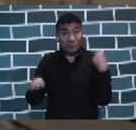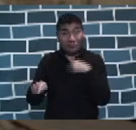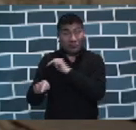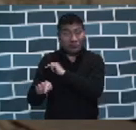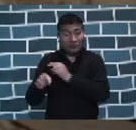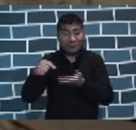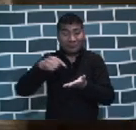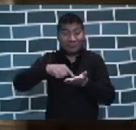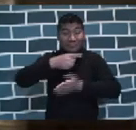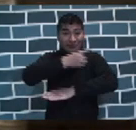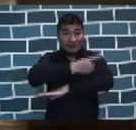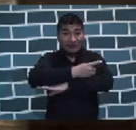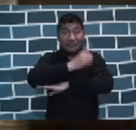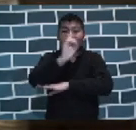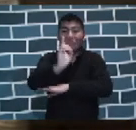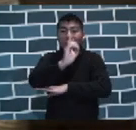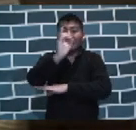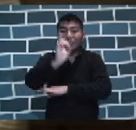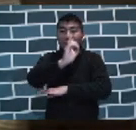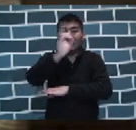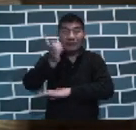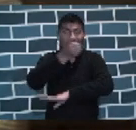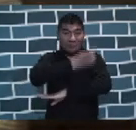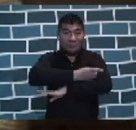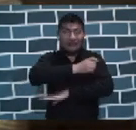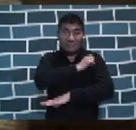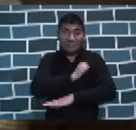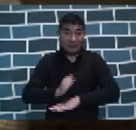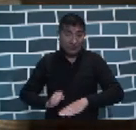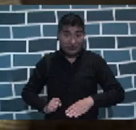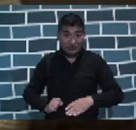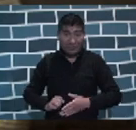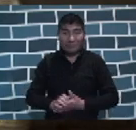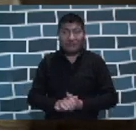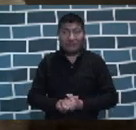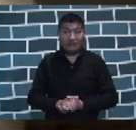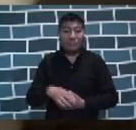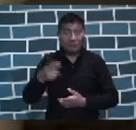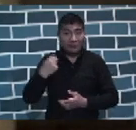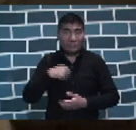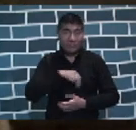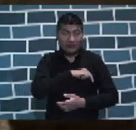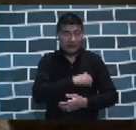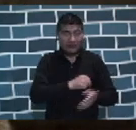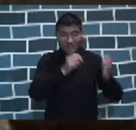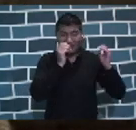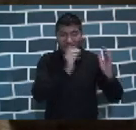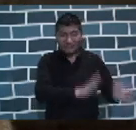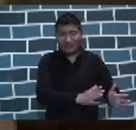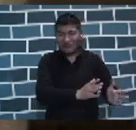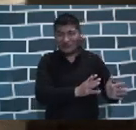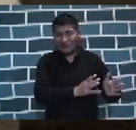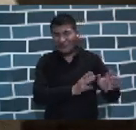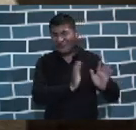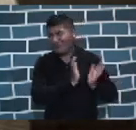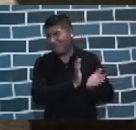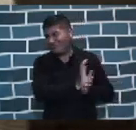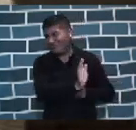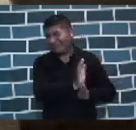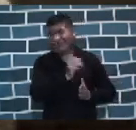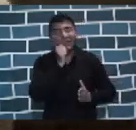este día domingo día del señor hemos dejado atrás lo